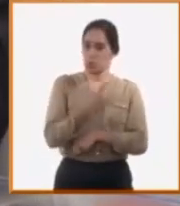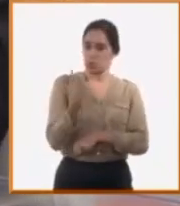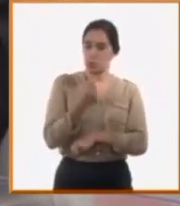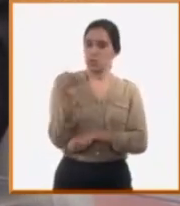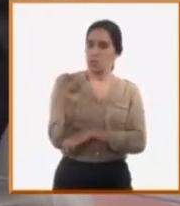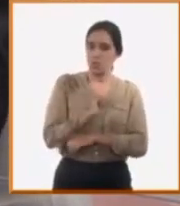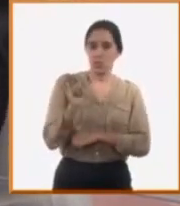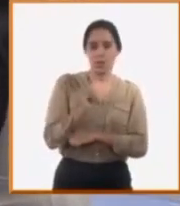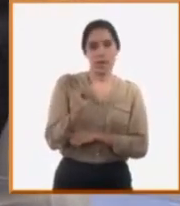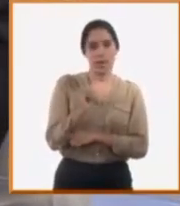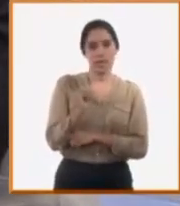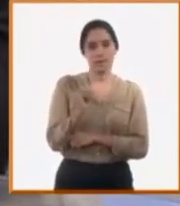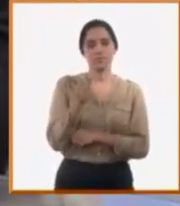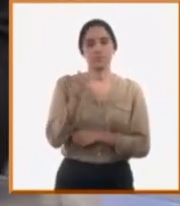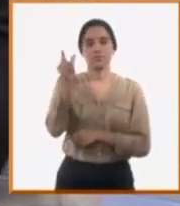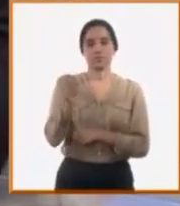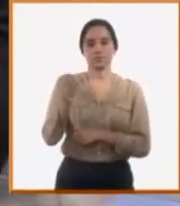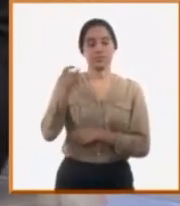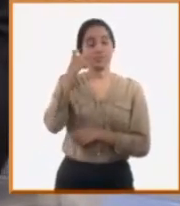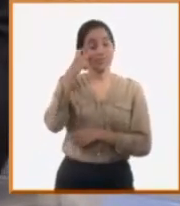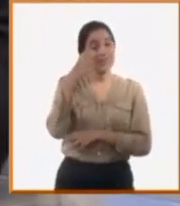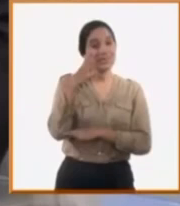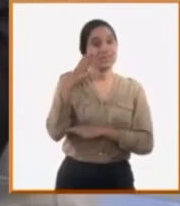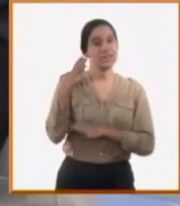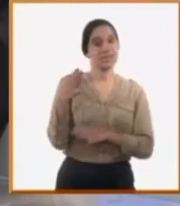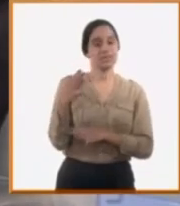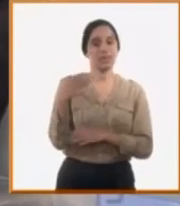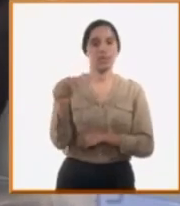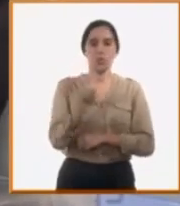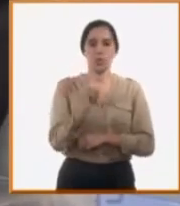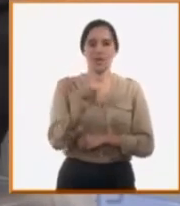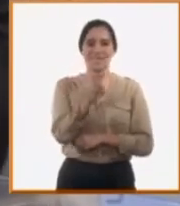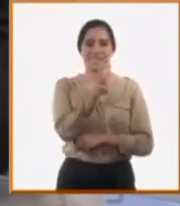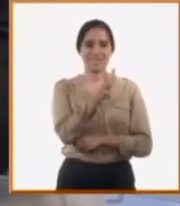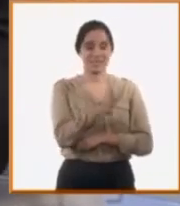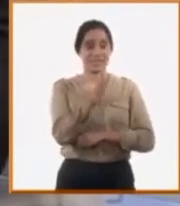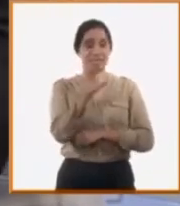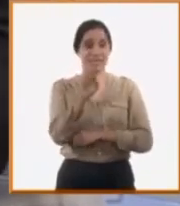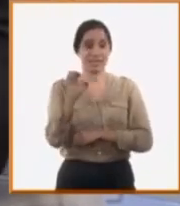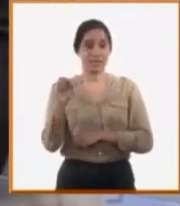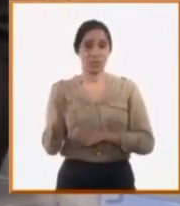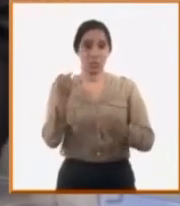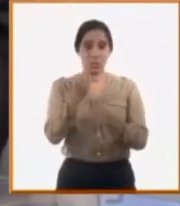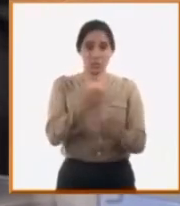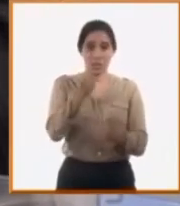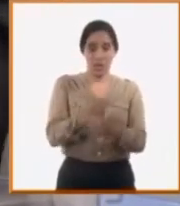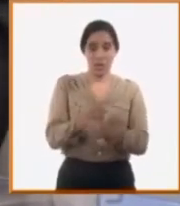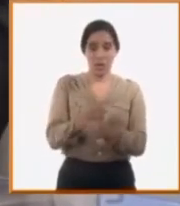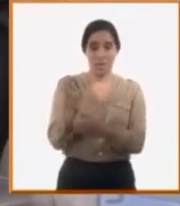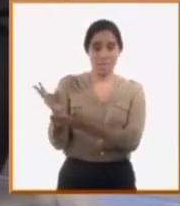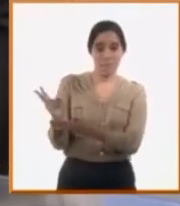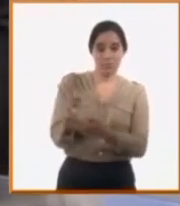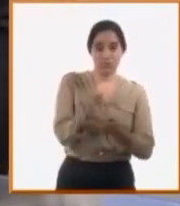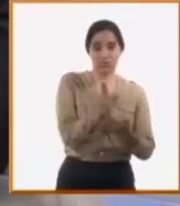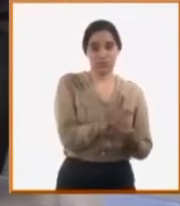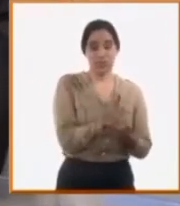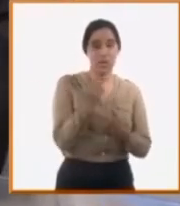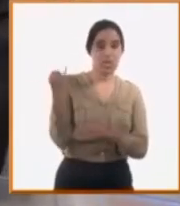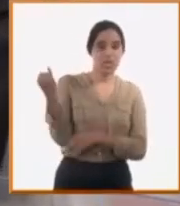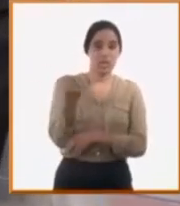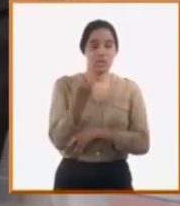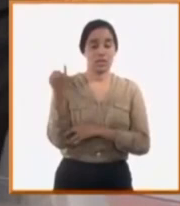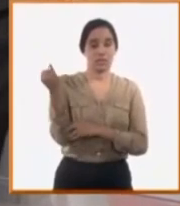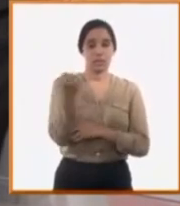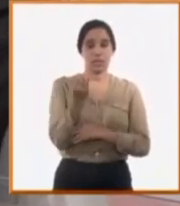parte científica muy rica también con alrededor de 300 trabajos de visitantes internacionales y de cientos de trabajos